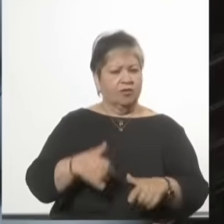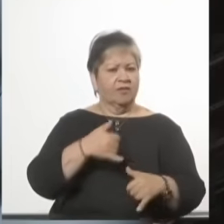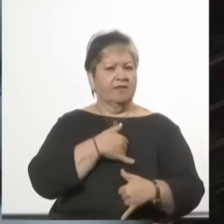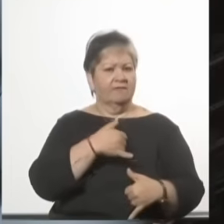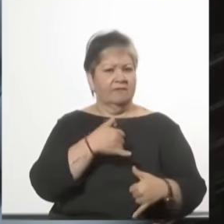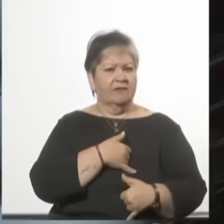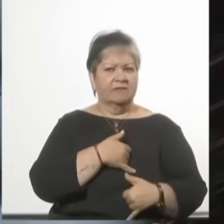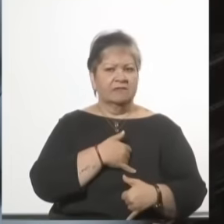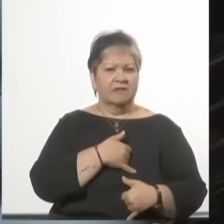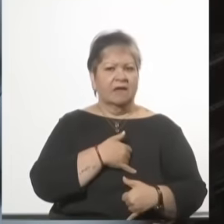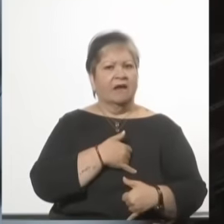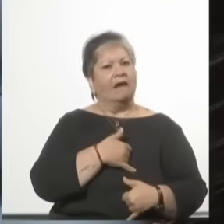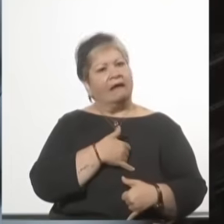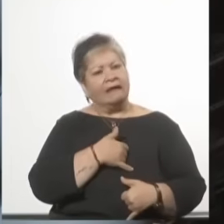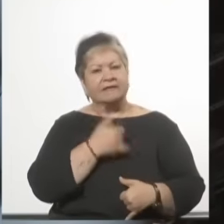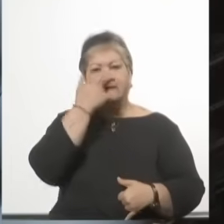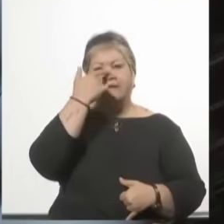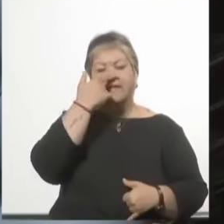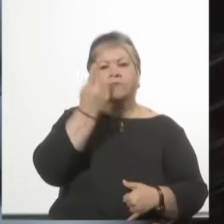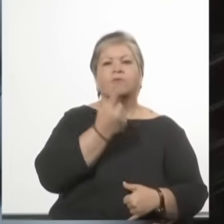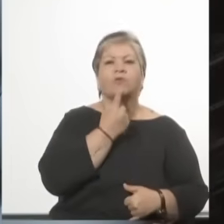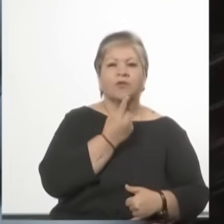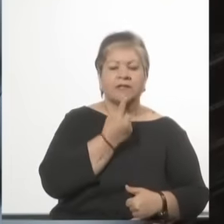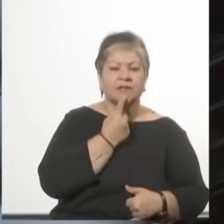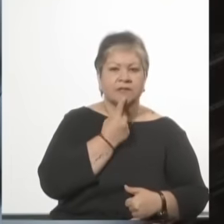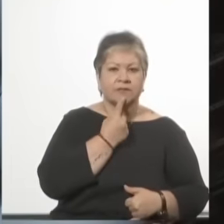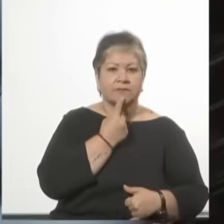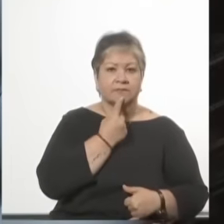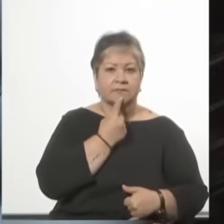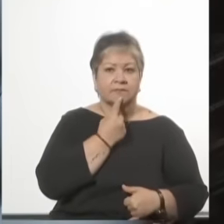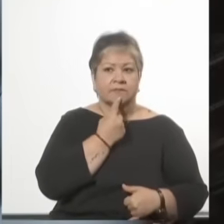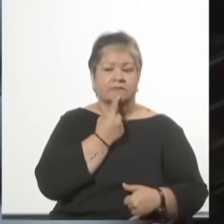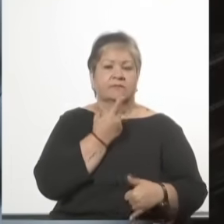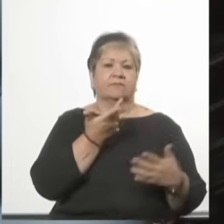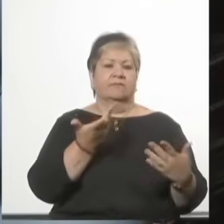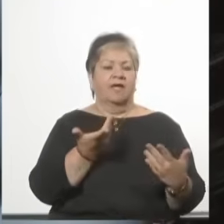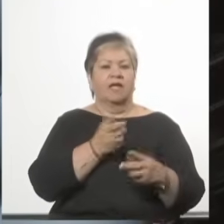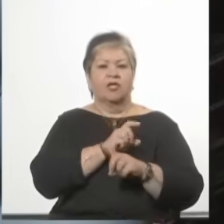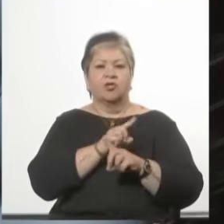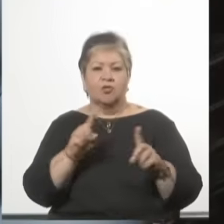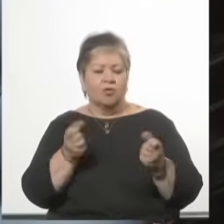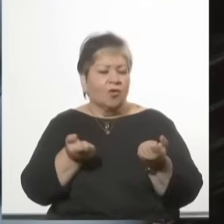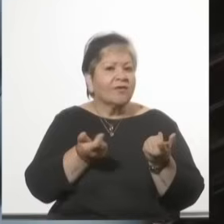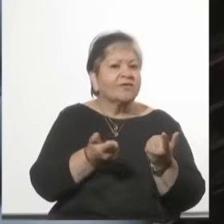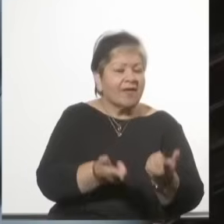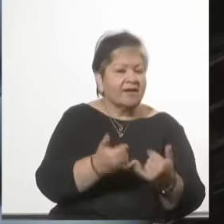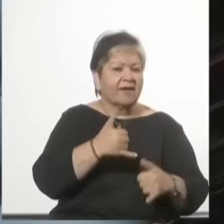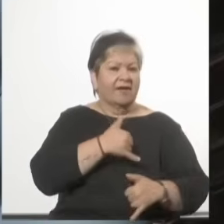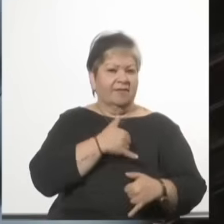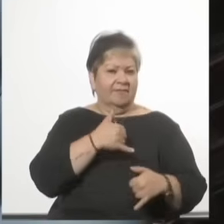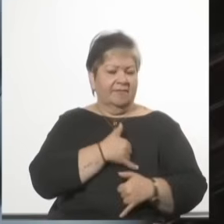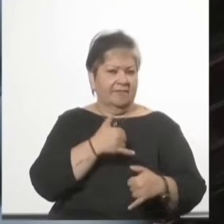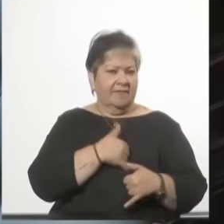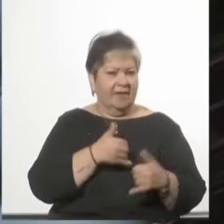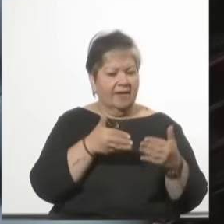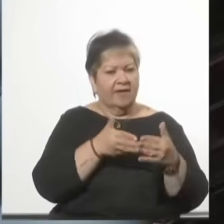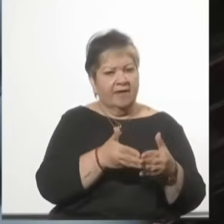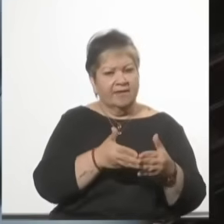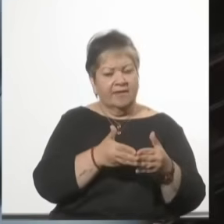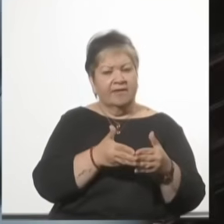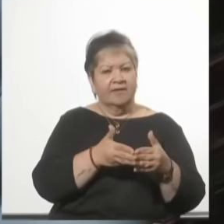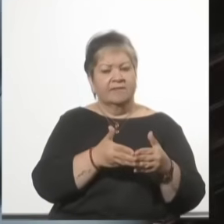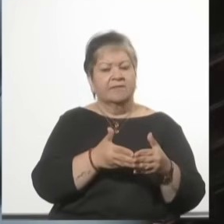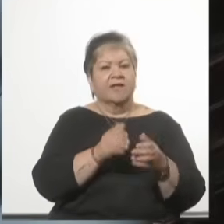designio político contrario a la necesidad de dotar a la Armada Nacional, a nuestra Armada Nacional, de los medios que le